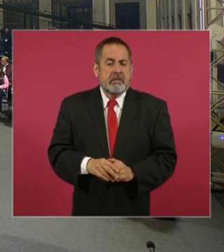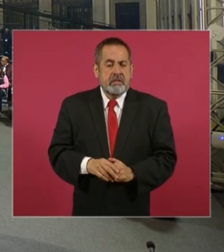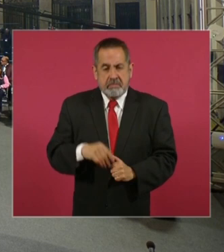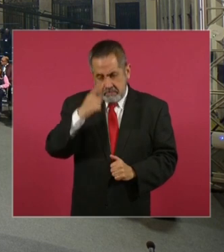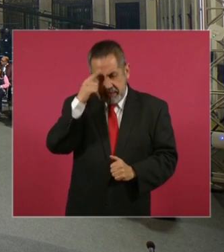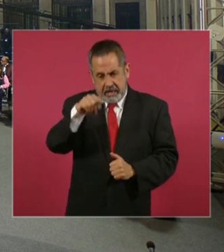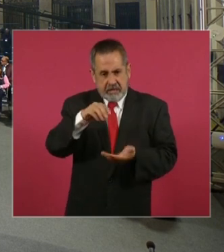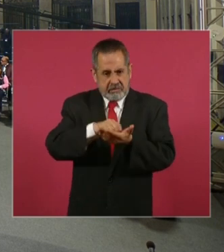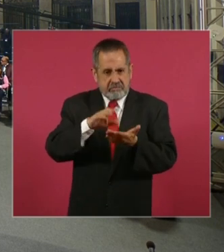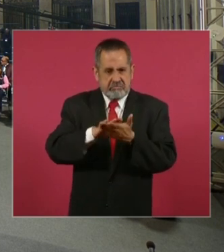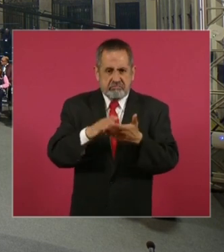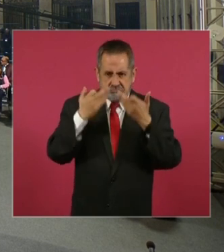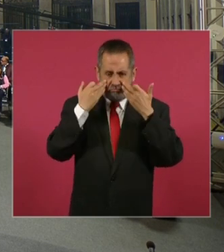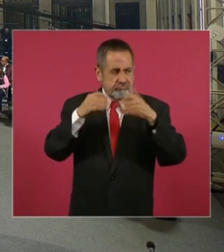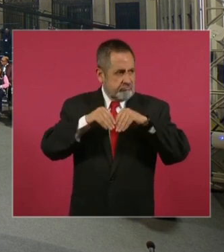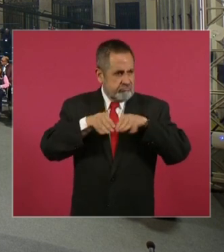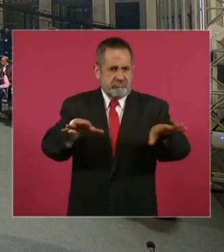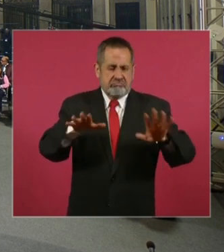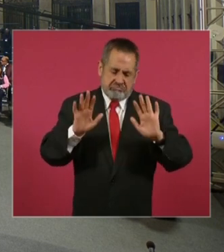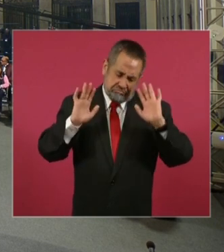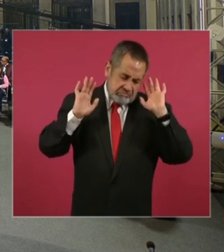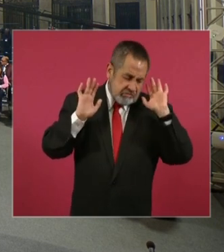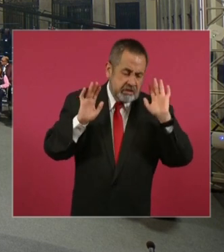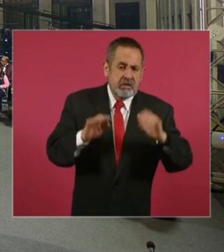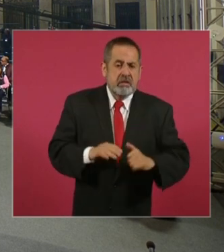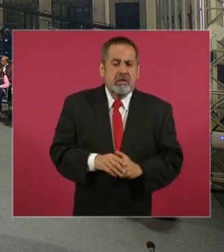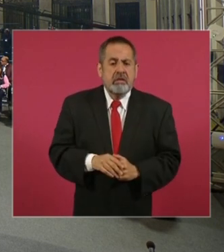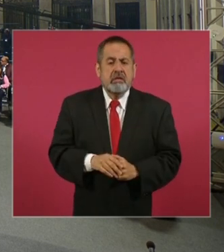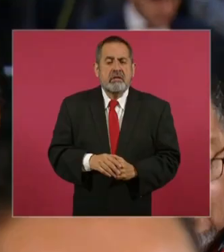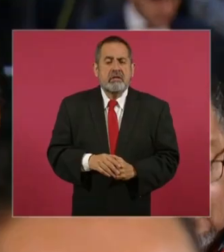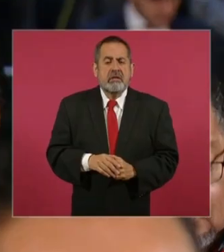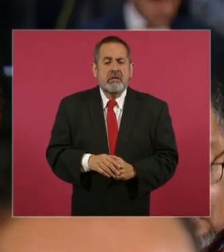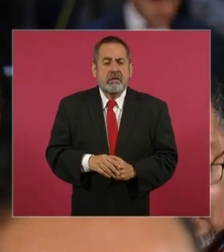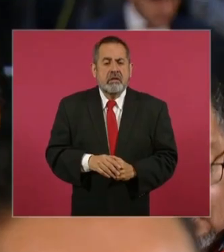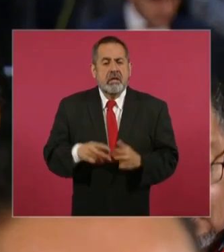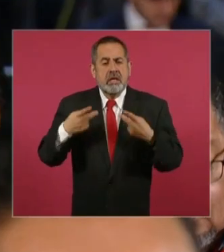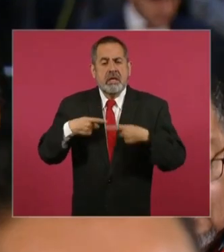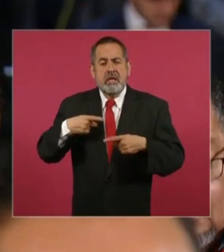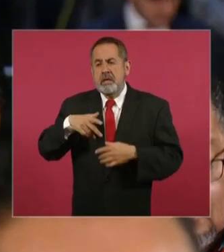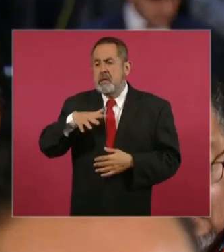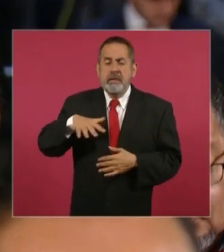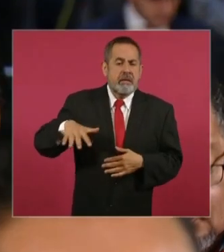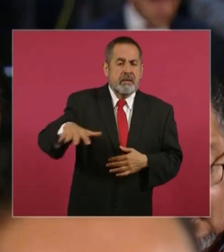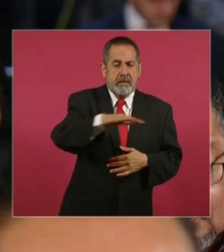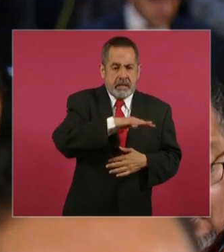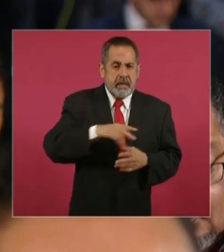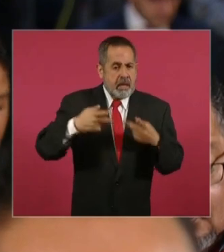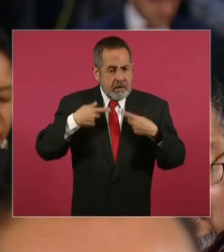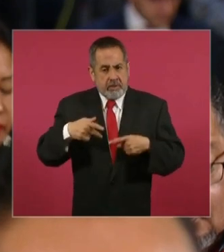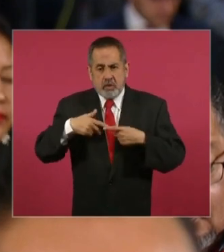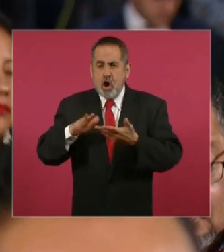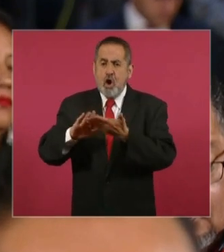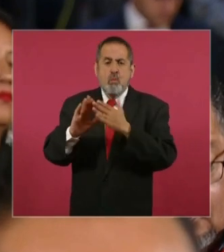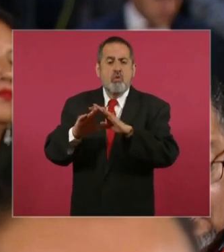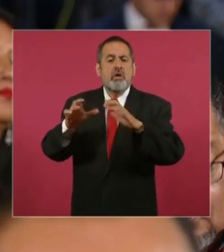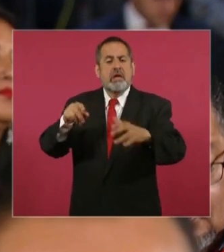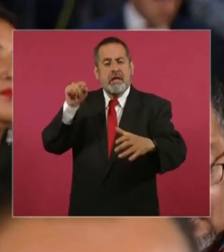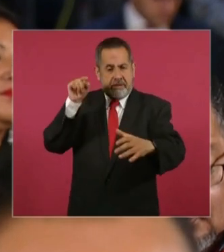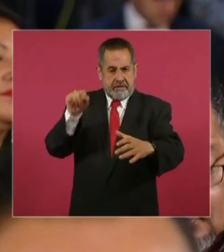para que quede aquí en el tintero, para que el pueblo, la gente de estas